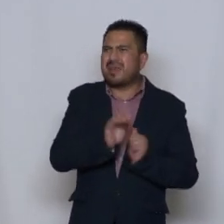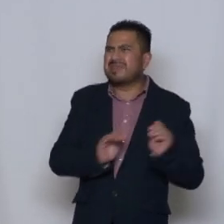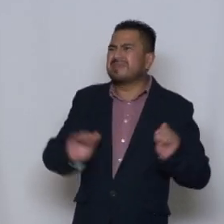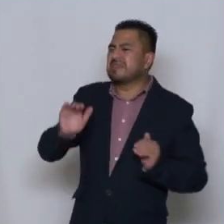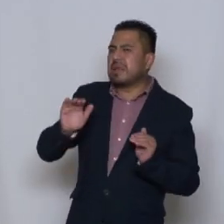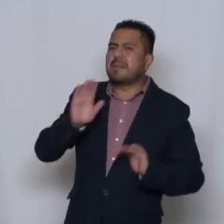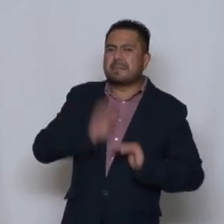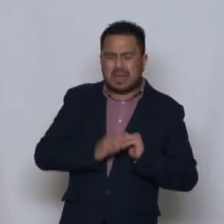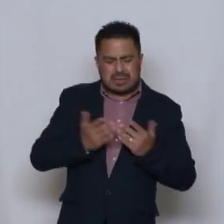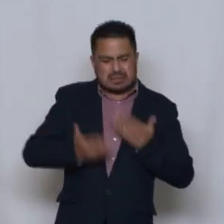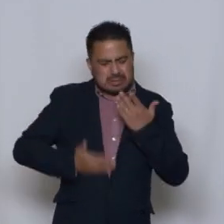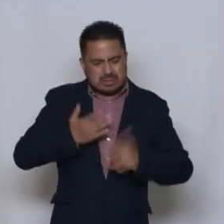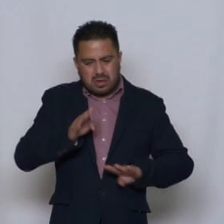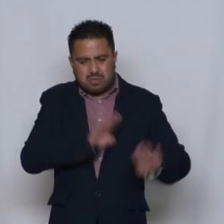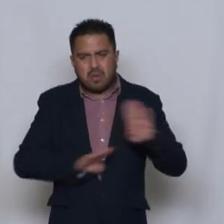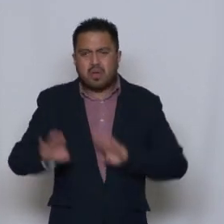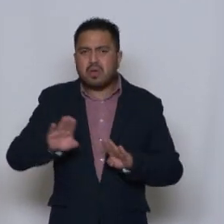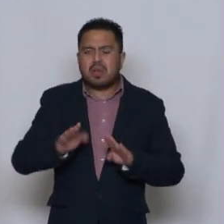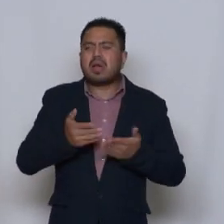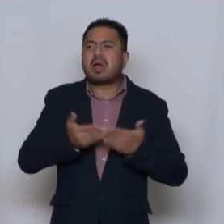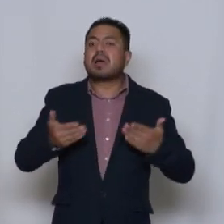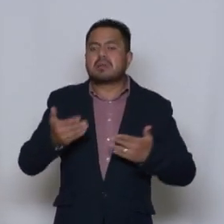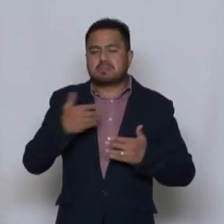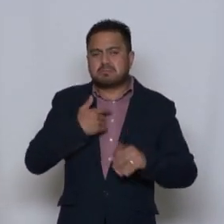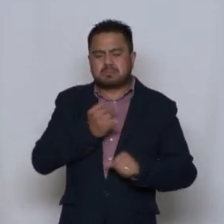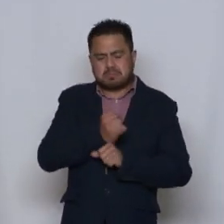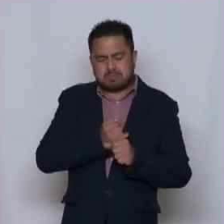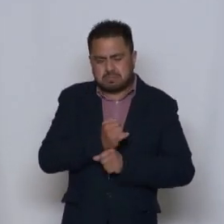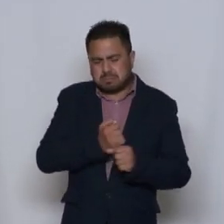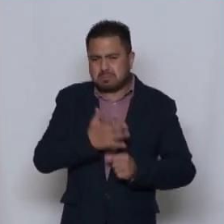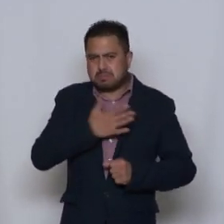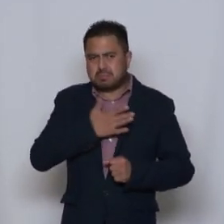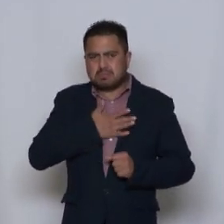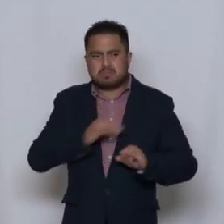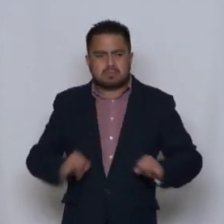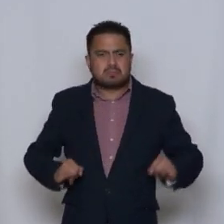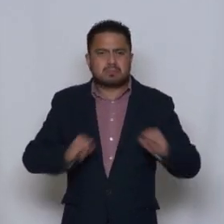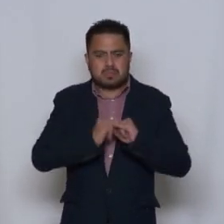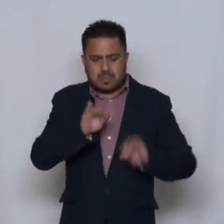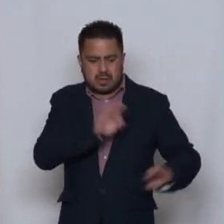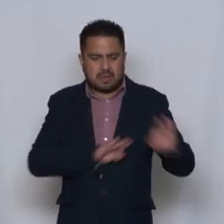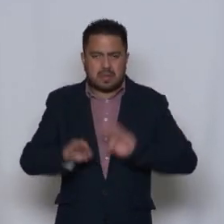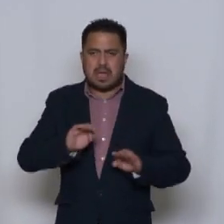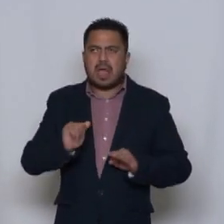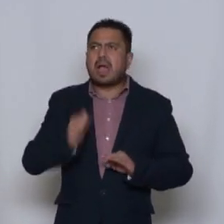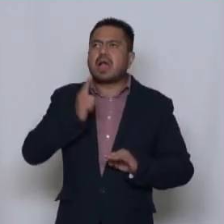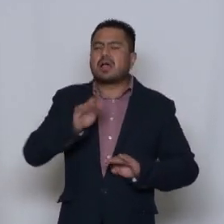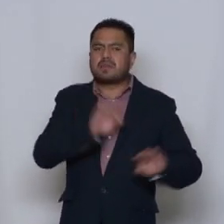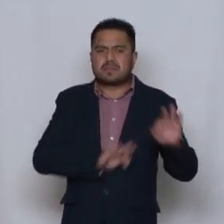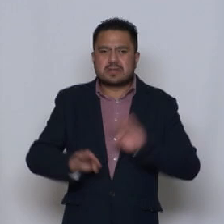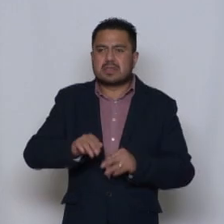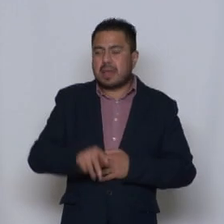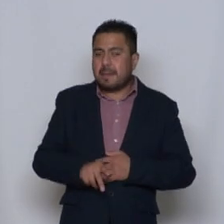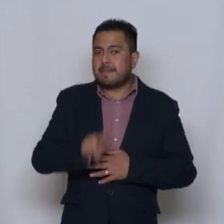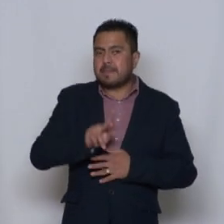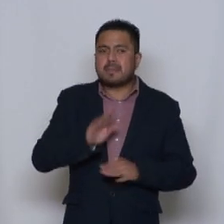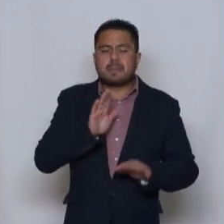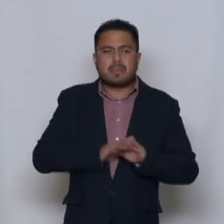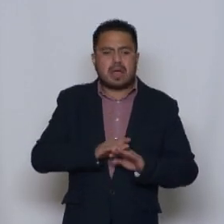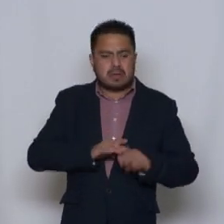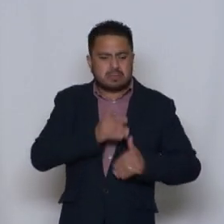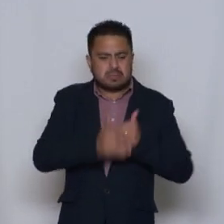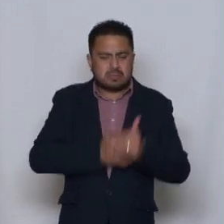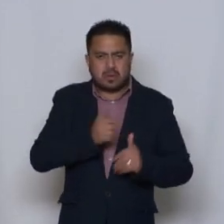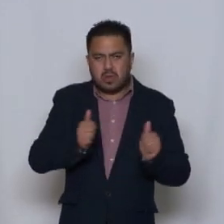de biología. Entonces, soy un investigador en el Instituto de Física, hago física, pero muy orientada hacia